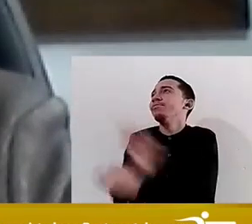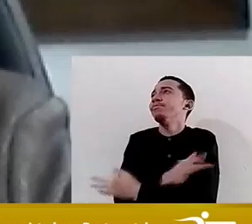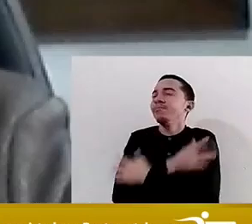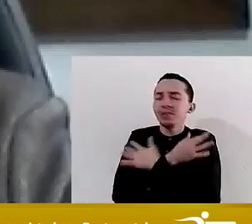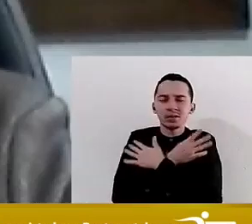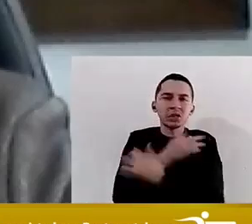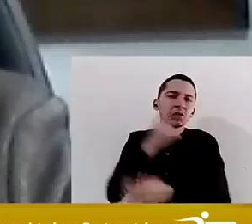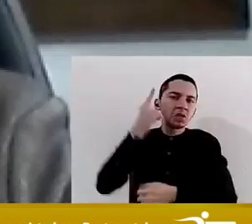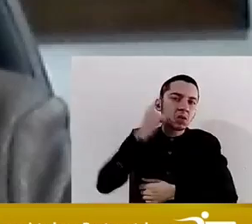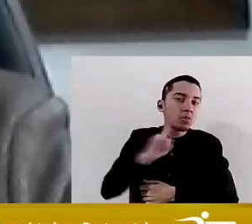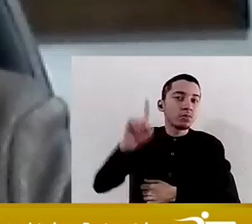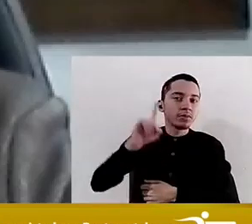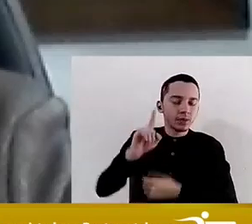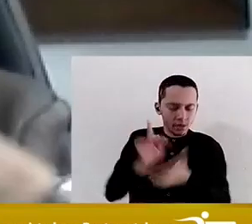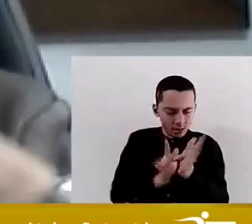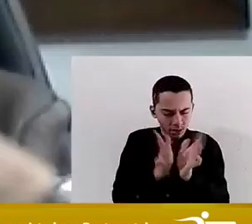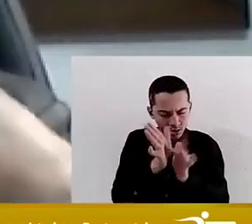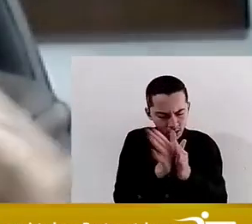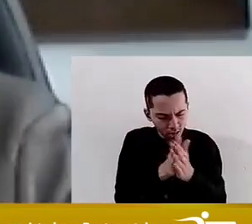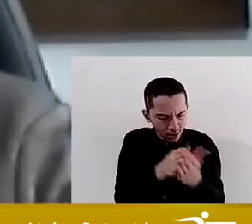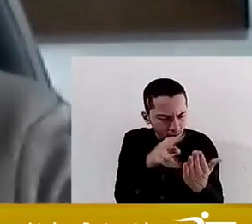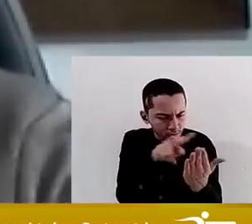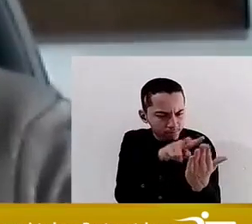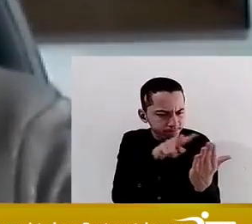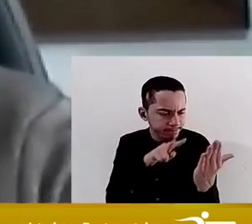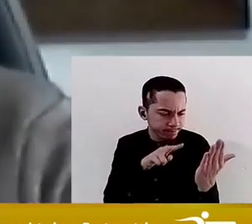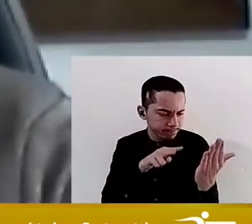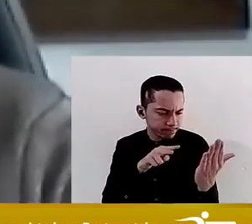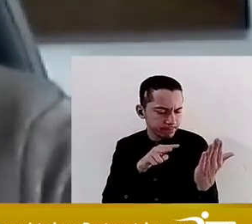Dios, sentí que mi corazón